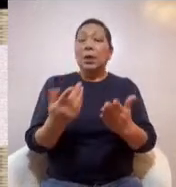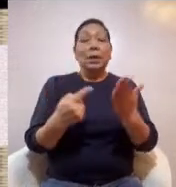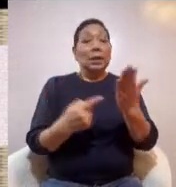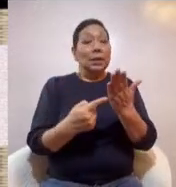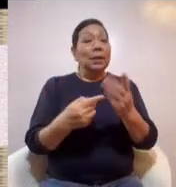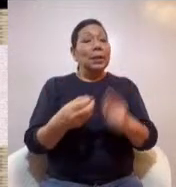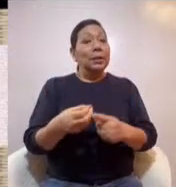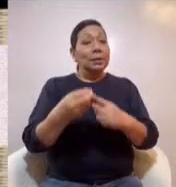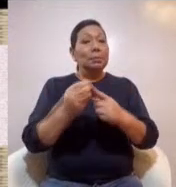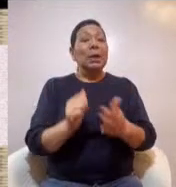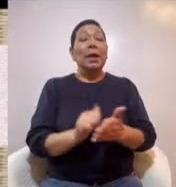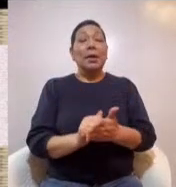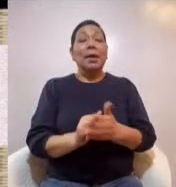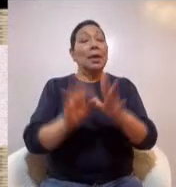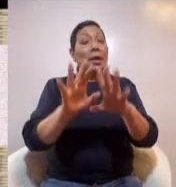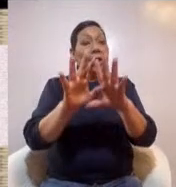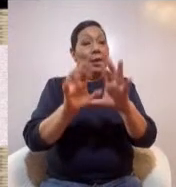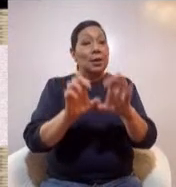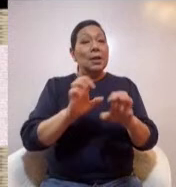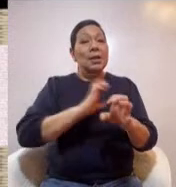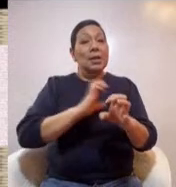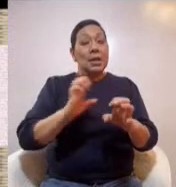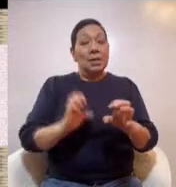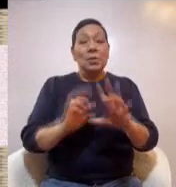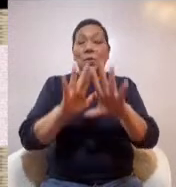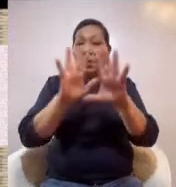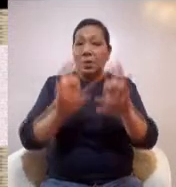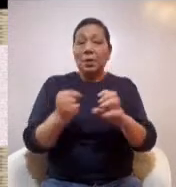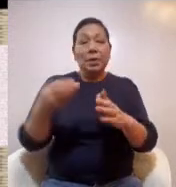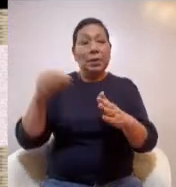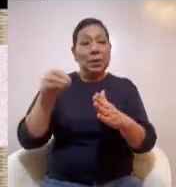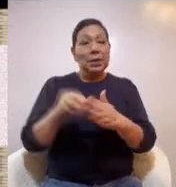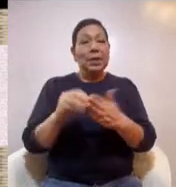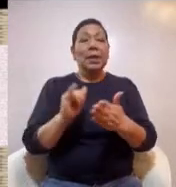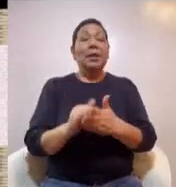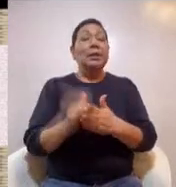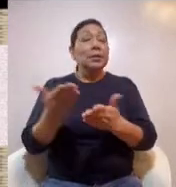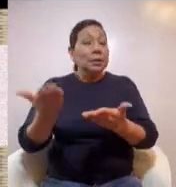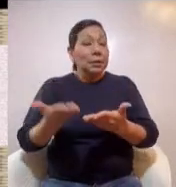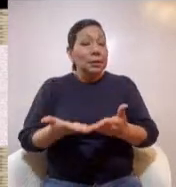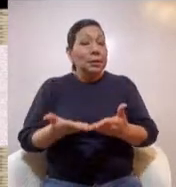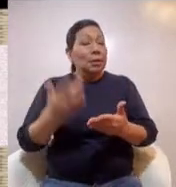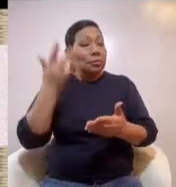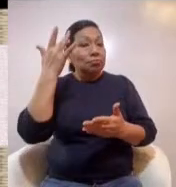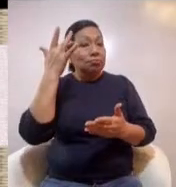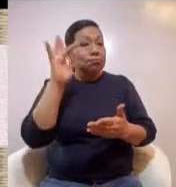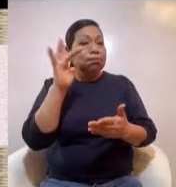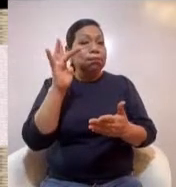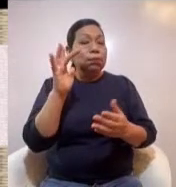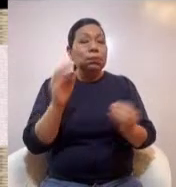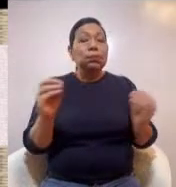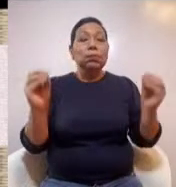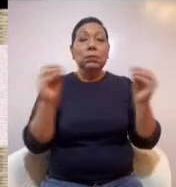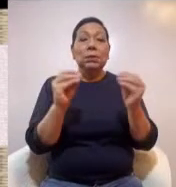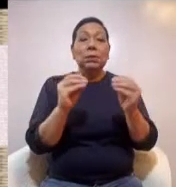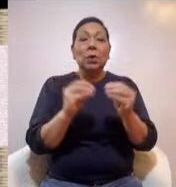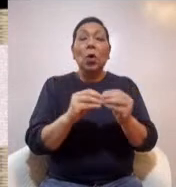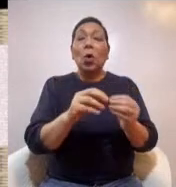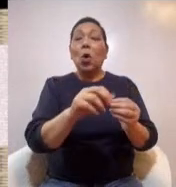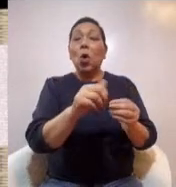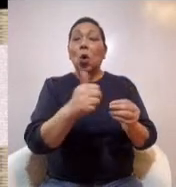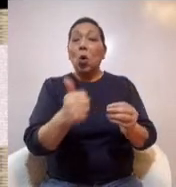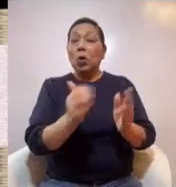uno técnico especializado que evalúa los estados, que evalúa la implementación, y ese es el Comité de Expertas,